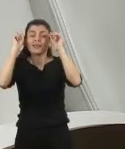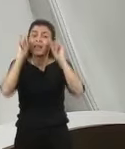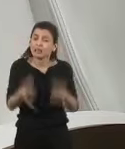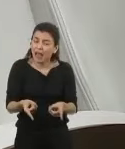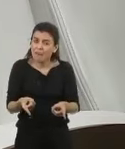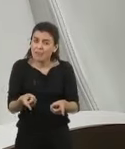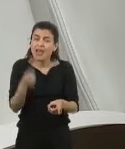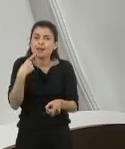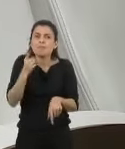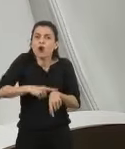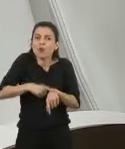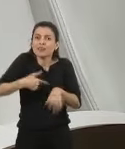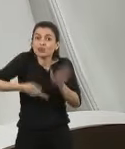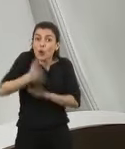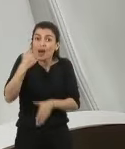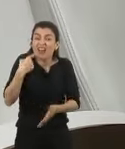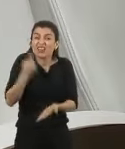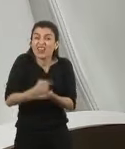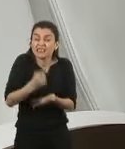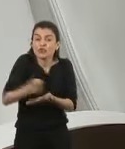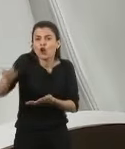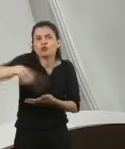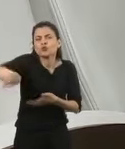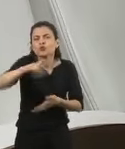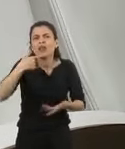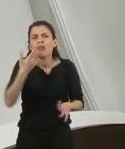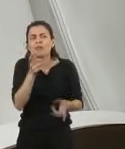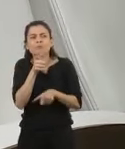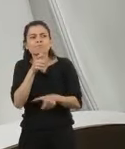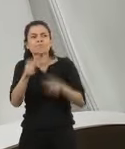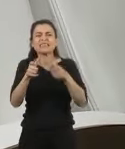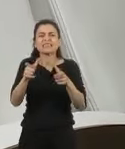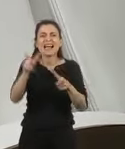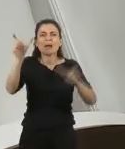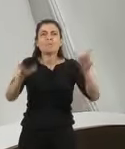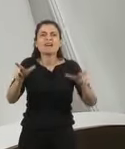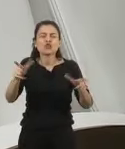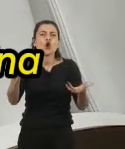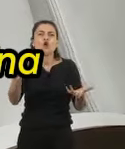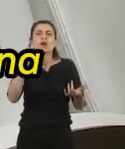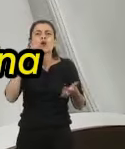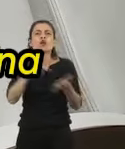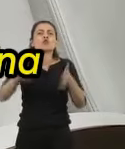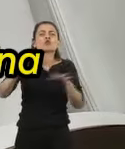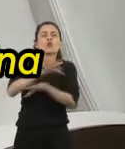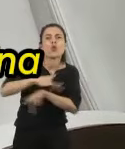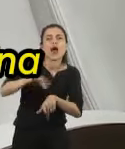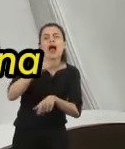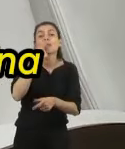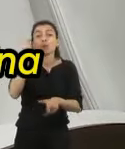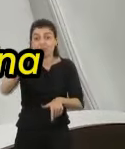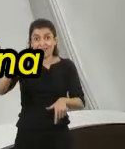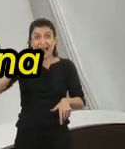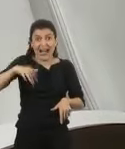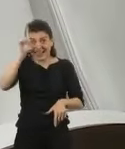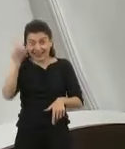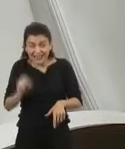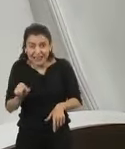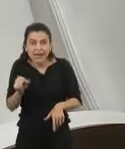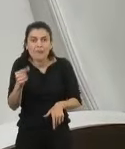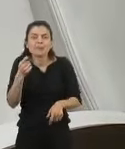esa decisión Qué mensaje dan de repente a pobladores o habitantes de ciudades en el caso de la República Argentina